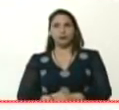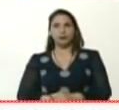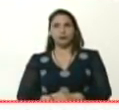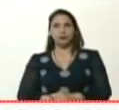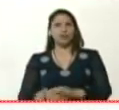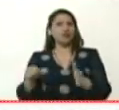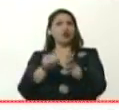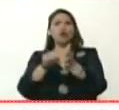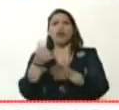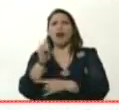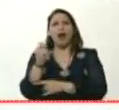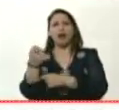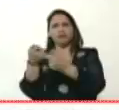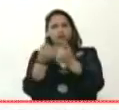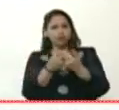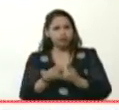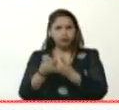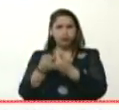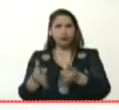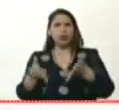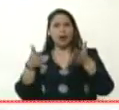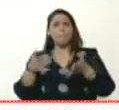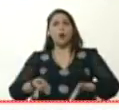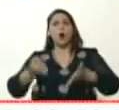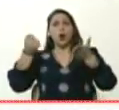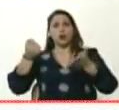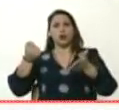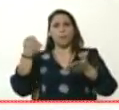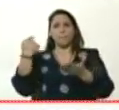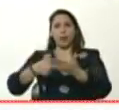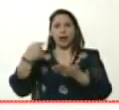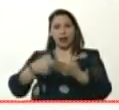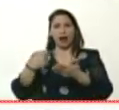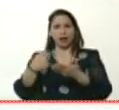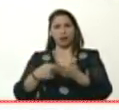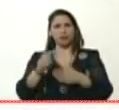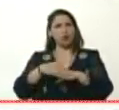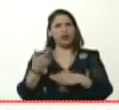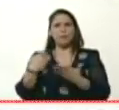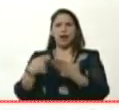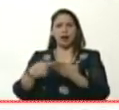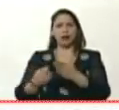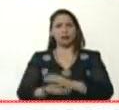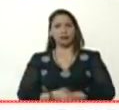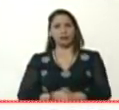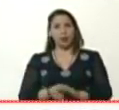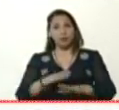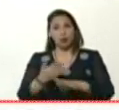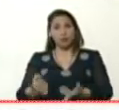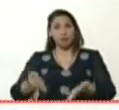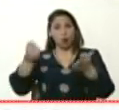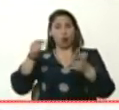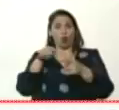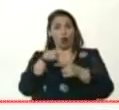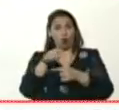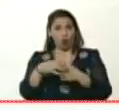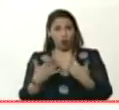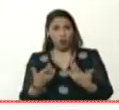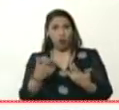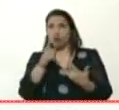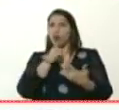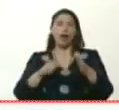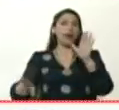¿Dónde están las ganancias, los bonos que pagaron? ¿Por qué los pagaron? Porque unos bonos que habían declarado